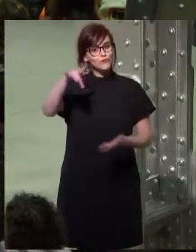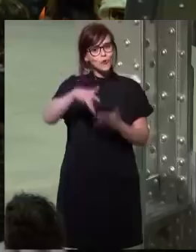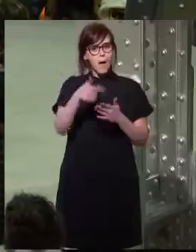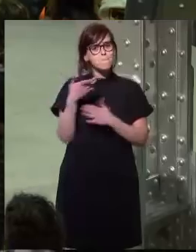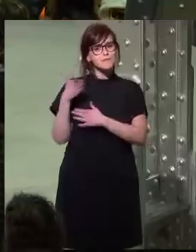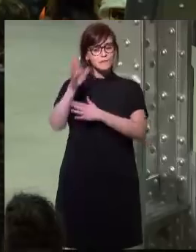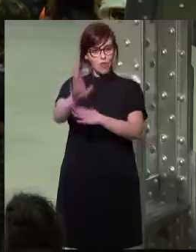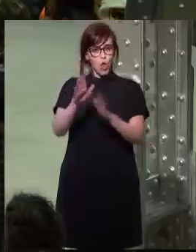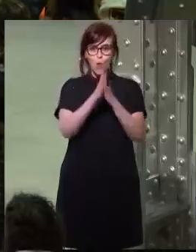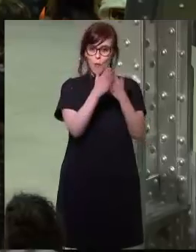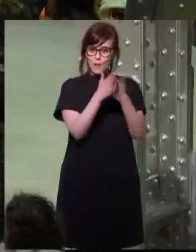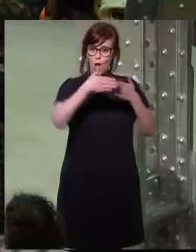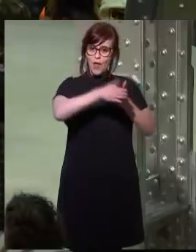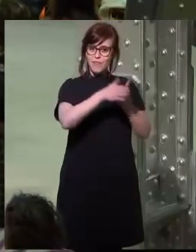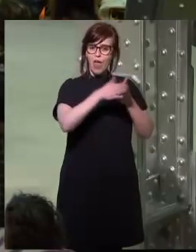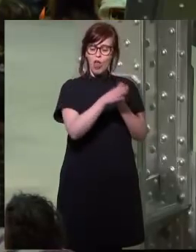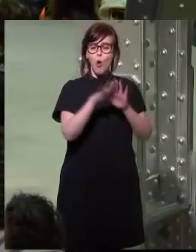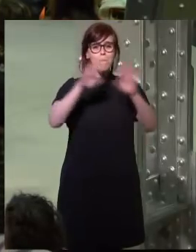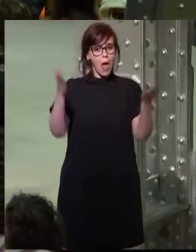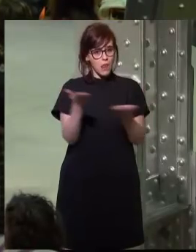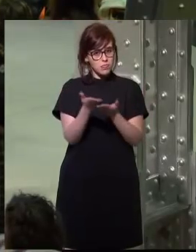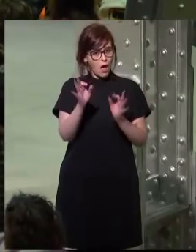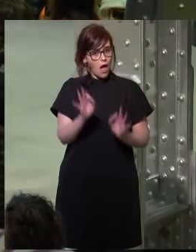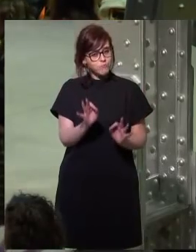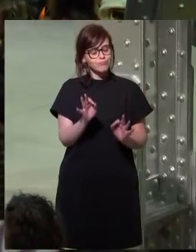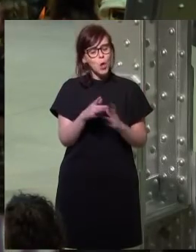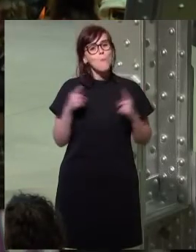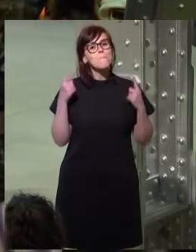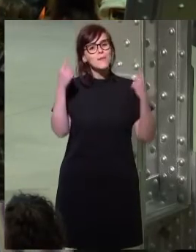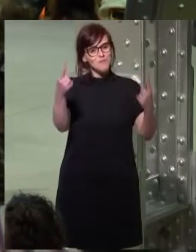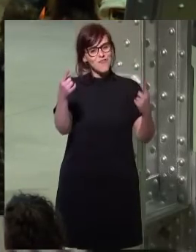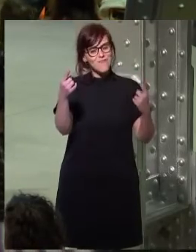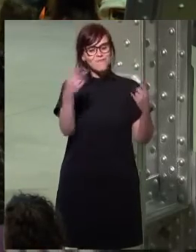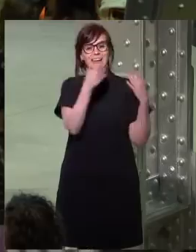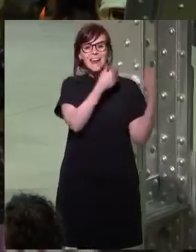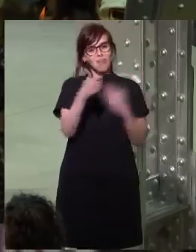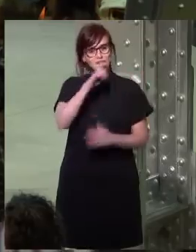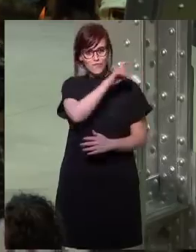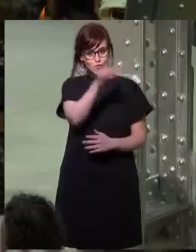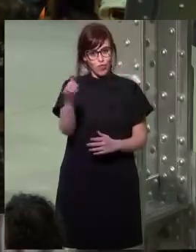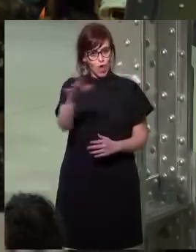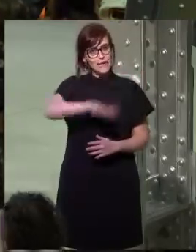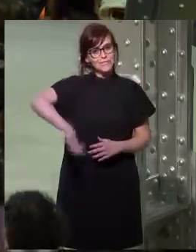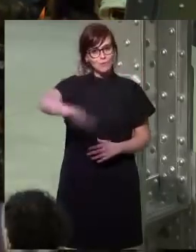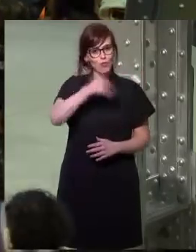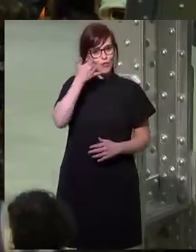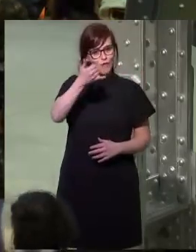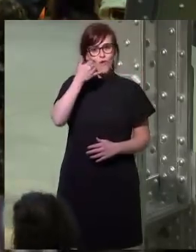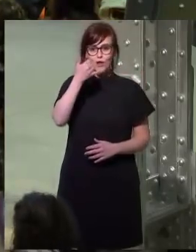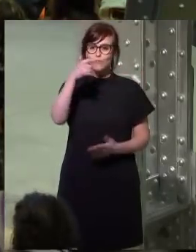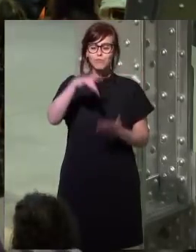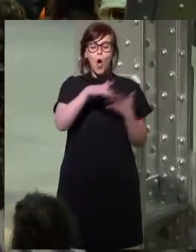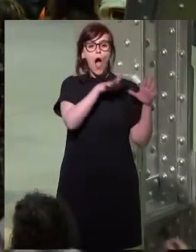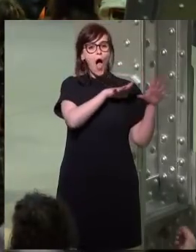presentación de un libro editado por Planeta. Y lo primero, como siempre, dar las gracias a la Fundación Espacio Telefónica